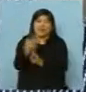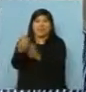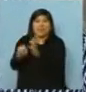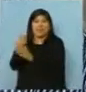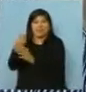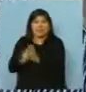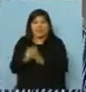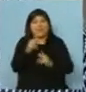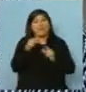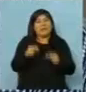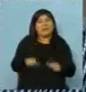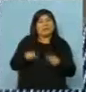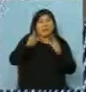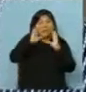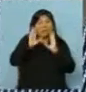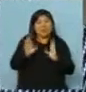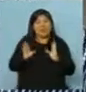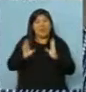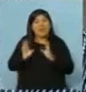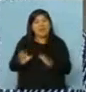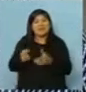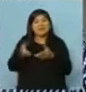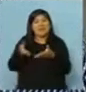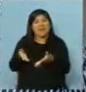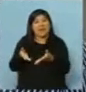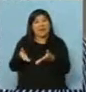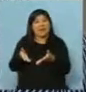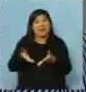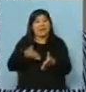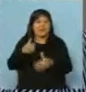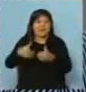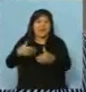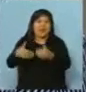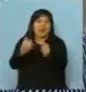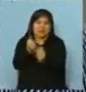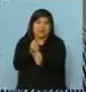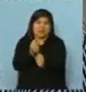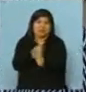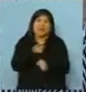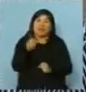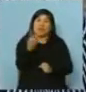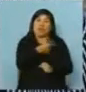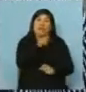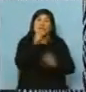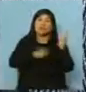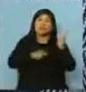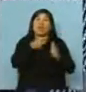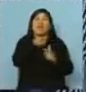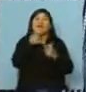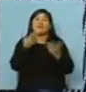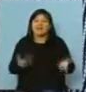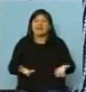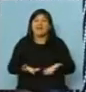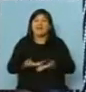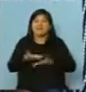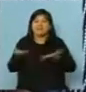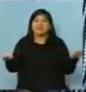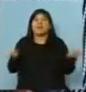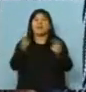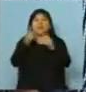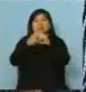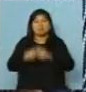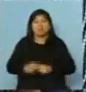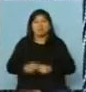gobernador, es el trabajo. La gente hoy quiere resultados. Nosotros estamos para ayudarlo en ese sentido.